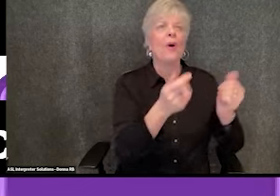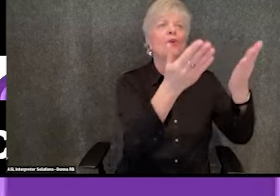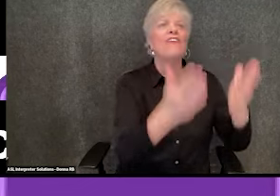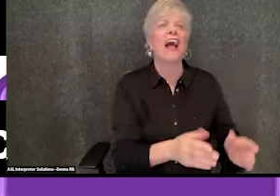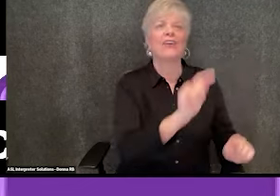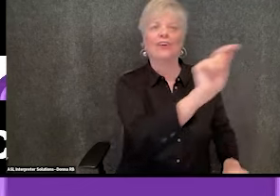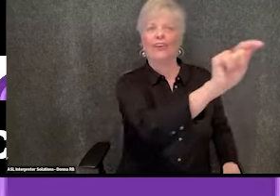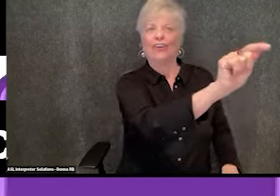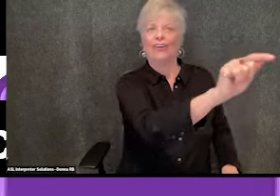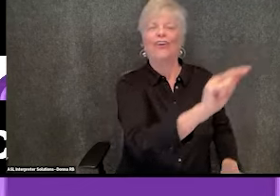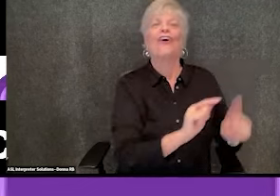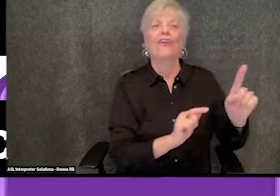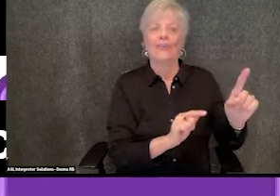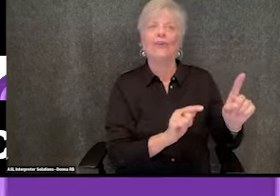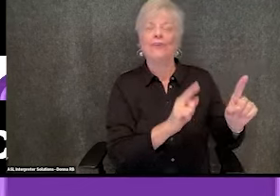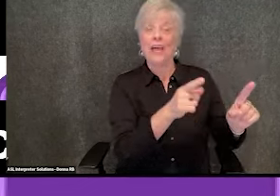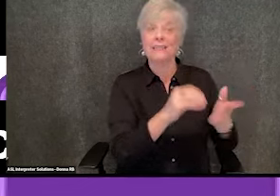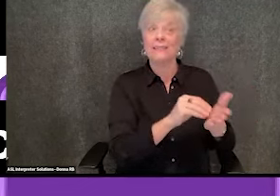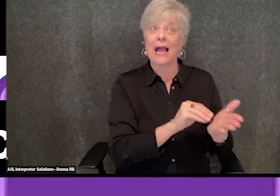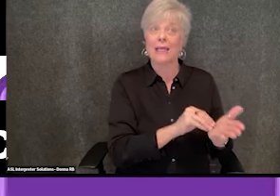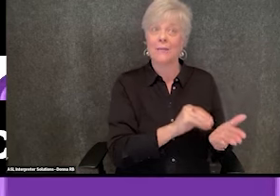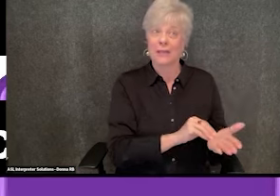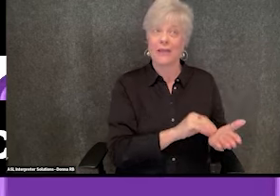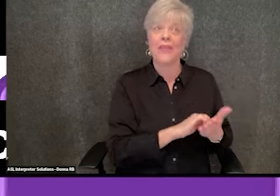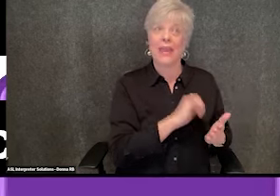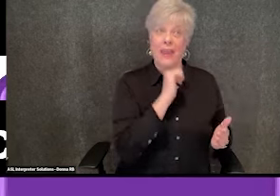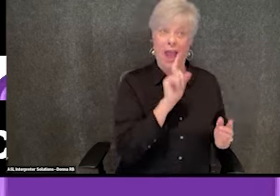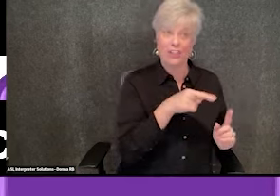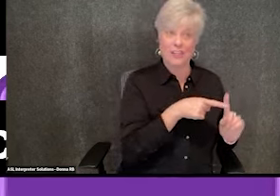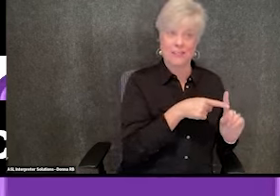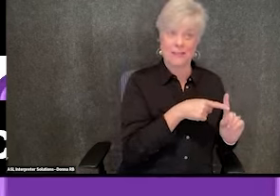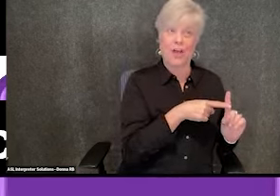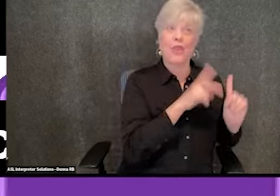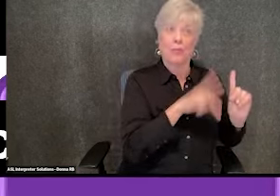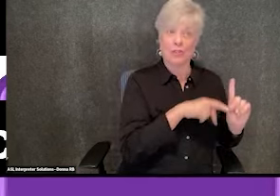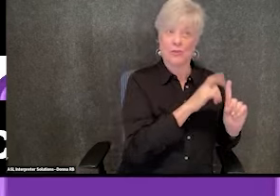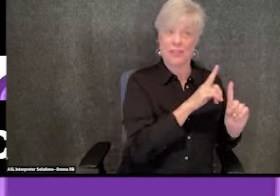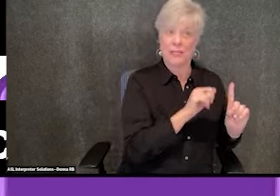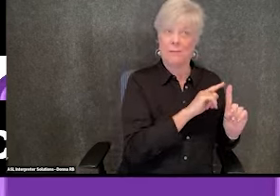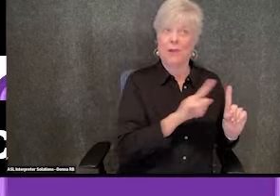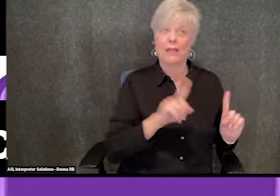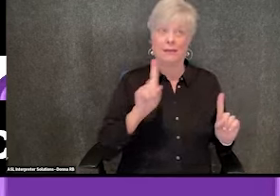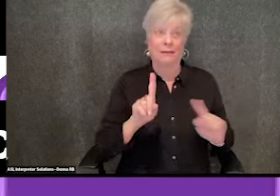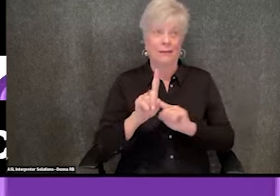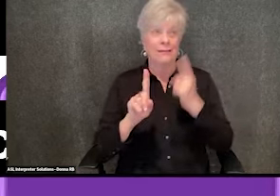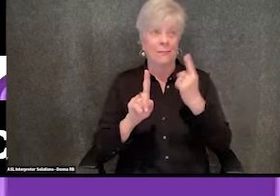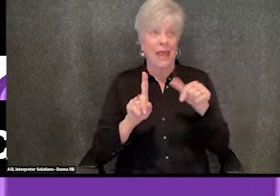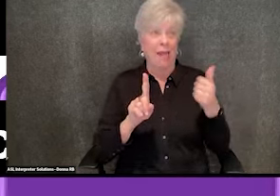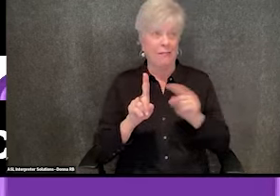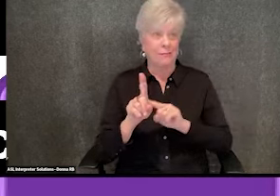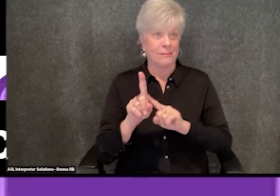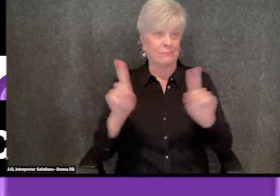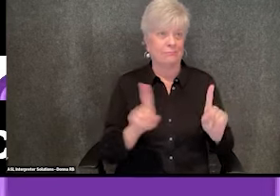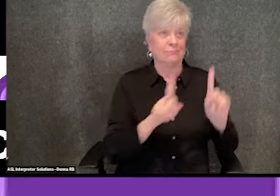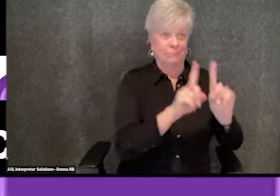¿Qué documenta que tiene el derecho que la persona que está interactuando, que uno